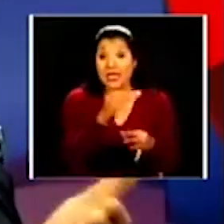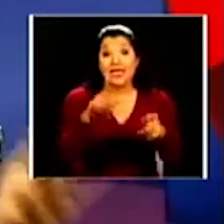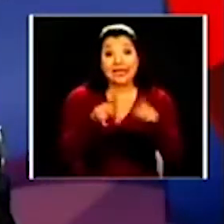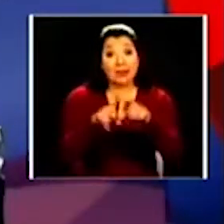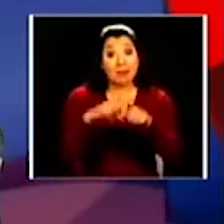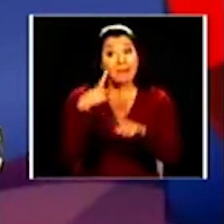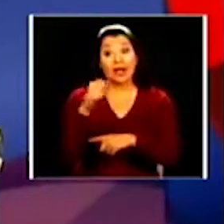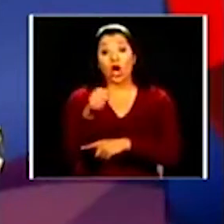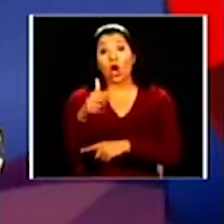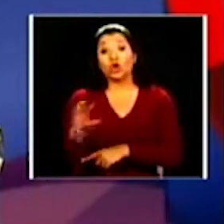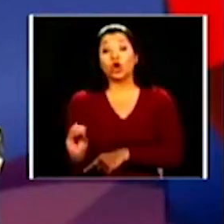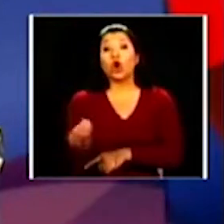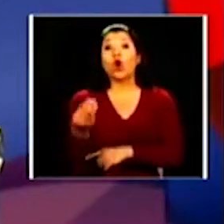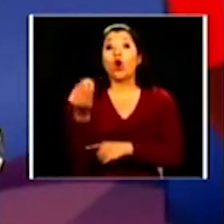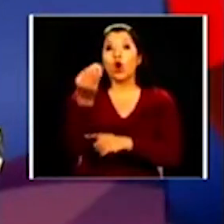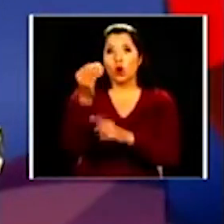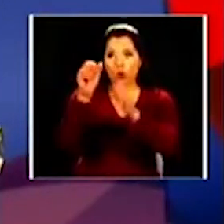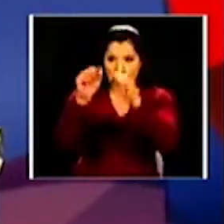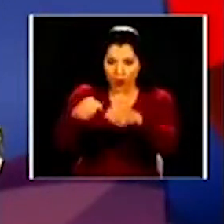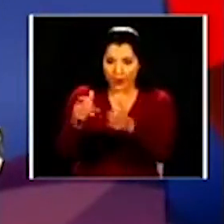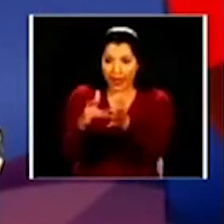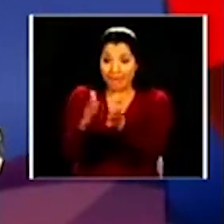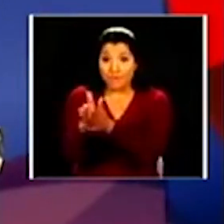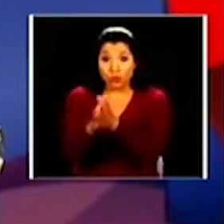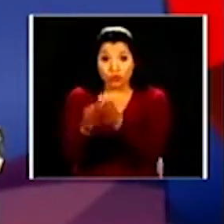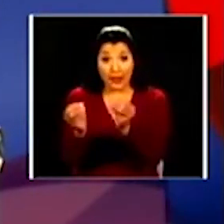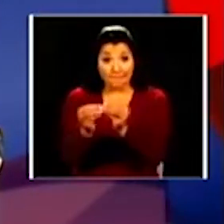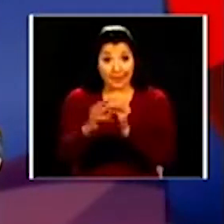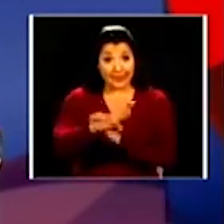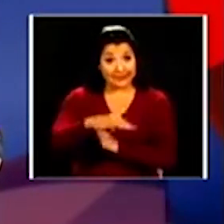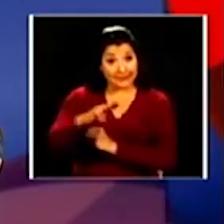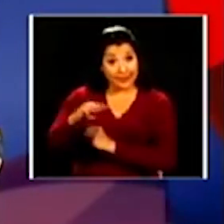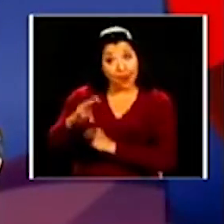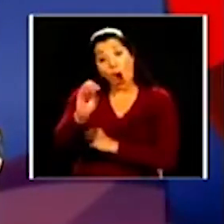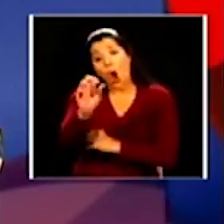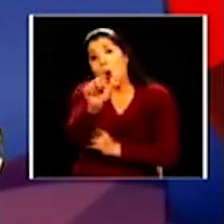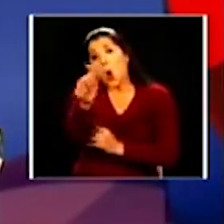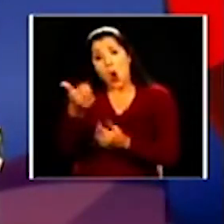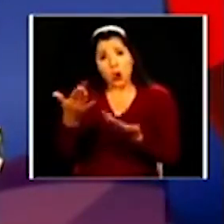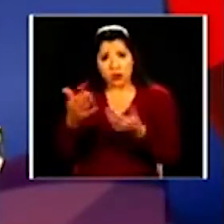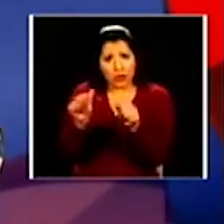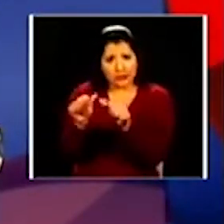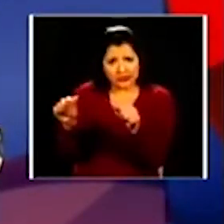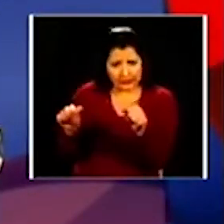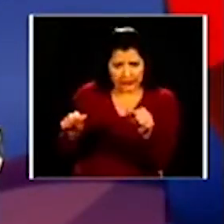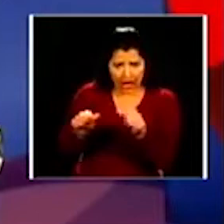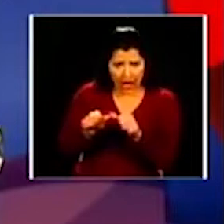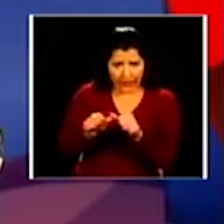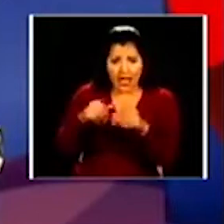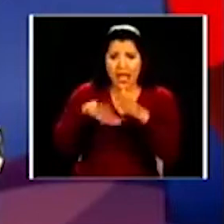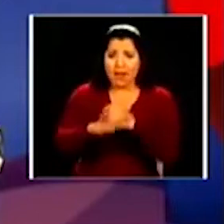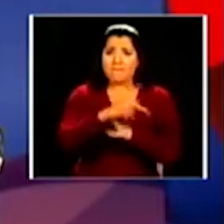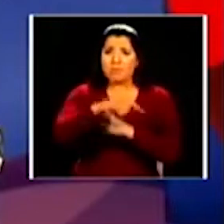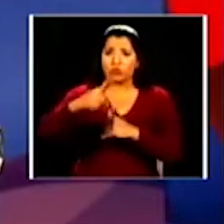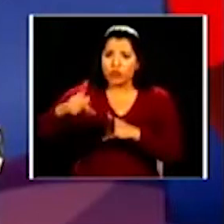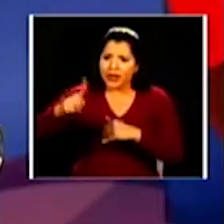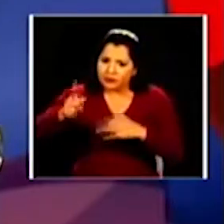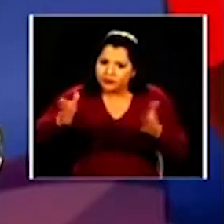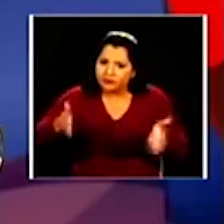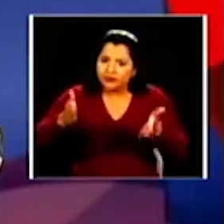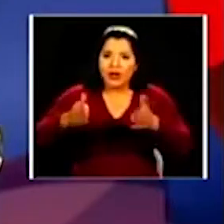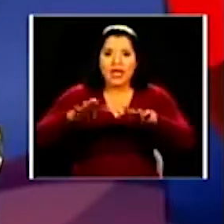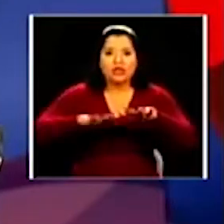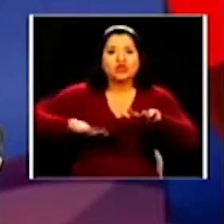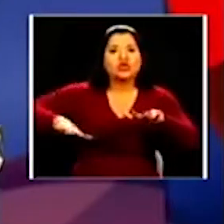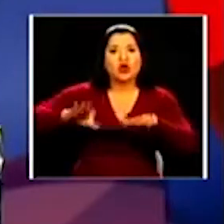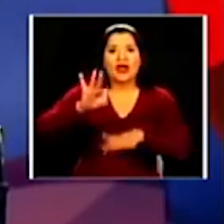mayores potencialidades en el mar o también entrar en otros sectores. En Punta Arenas hay que reactivar la zona franca, necesitamos mejorar también